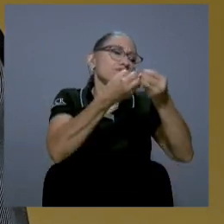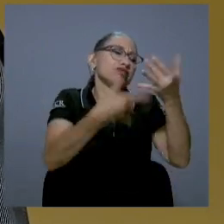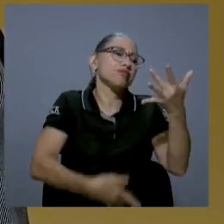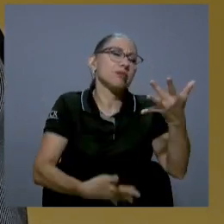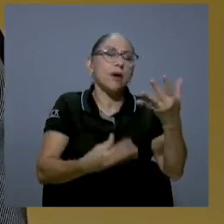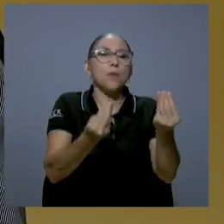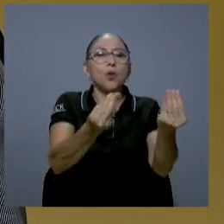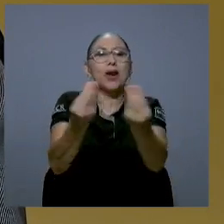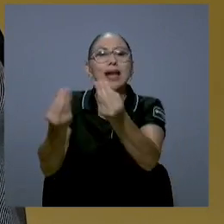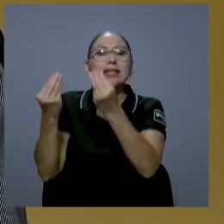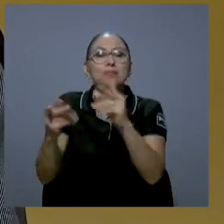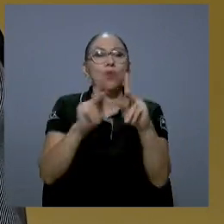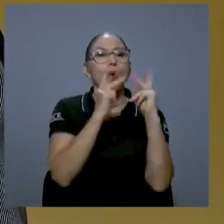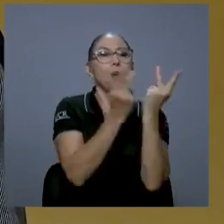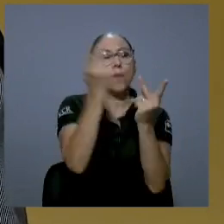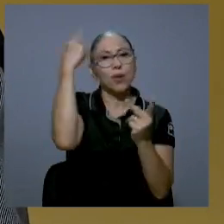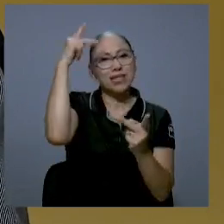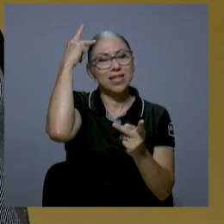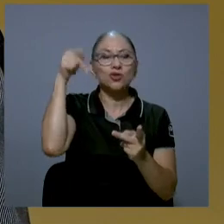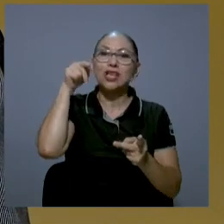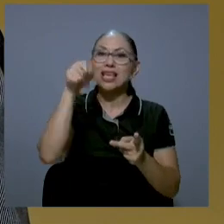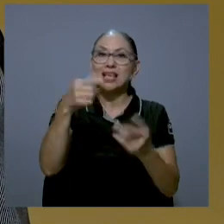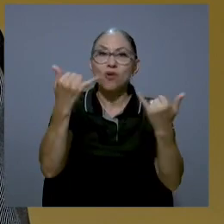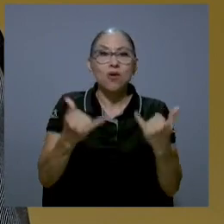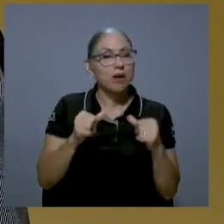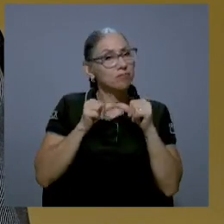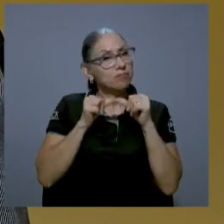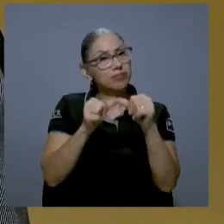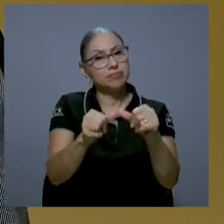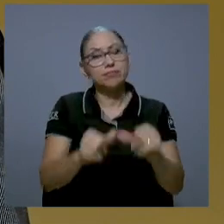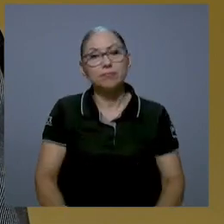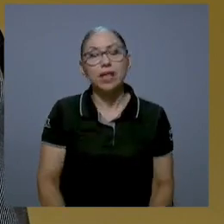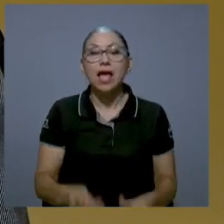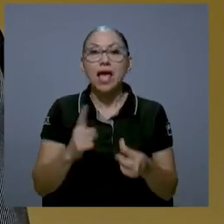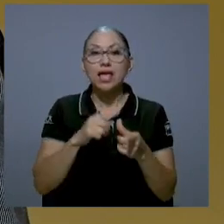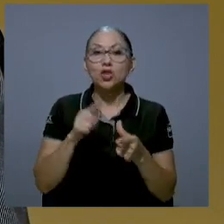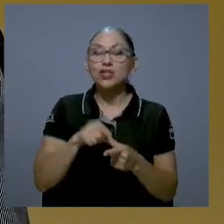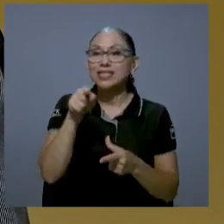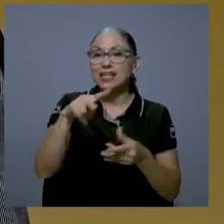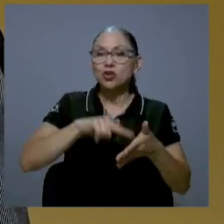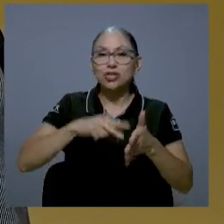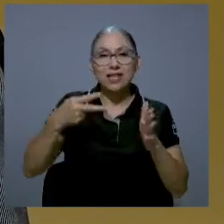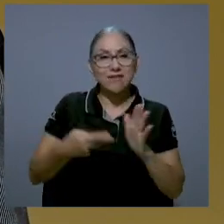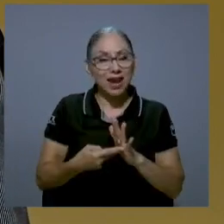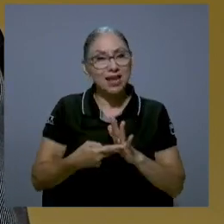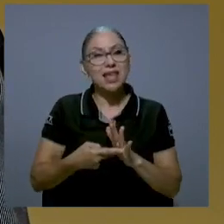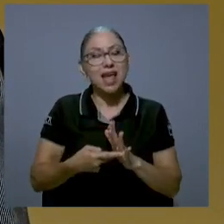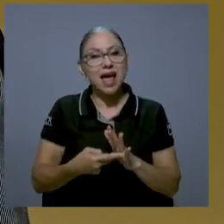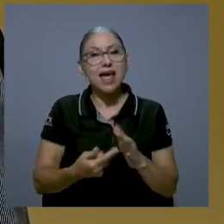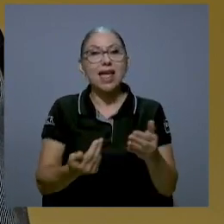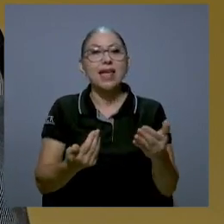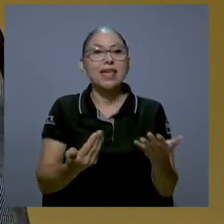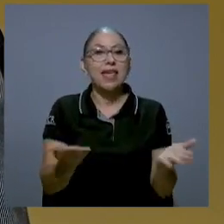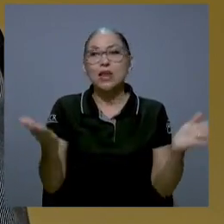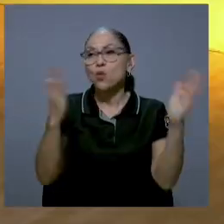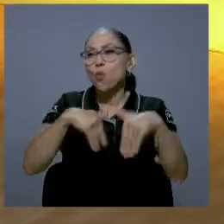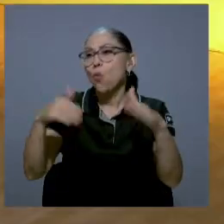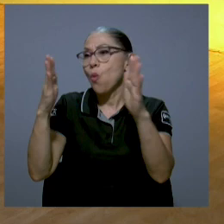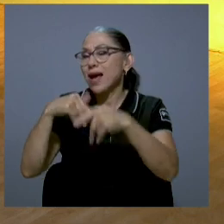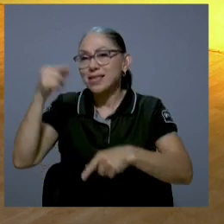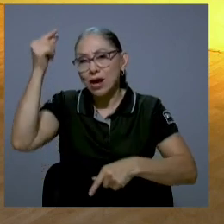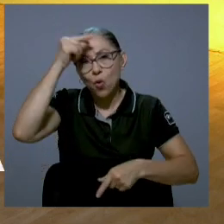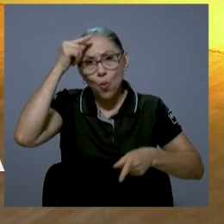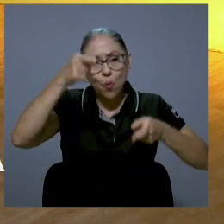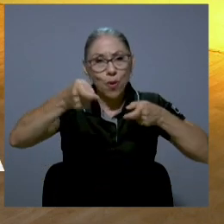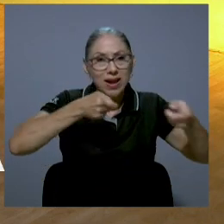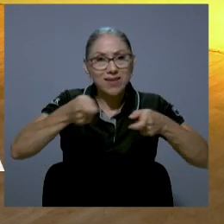político y eso llegó para quedarse. Entonces eso lo que significaría es crear una ingobernabilidad, como